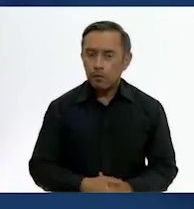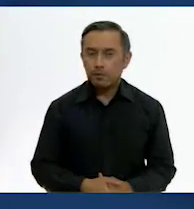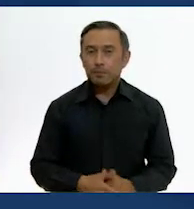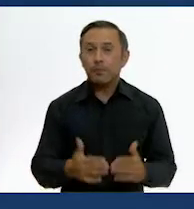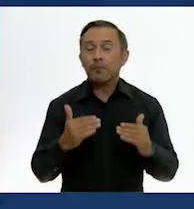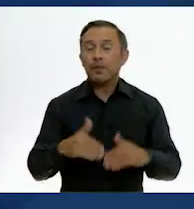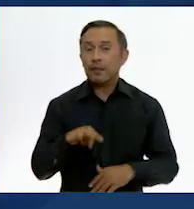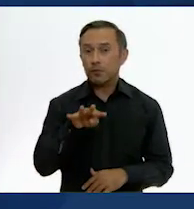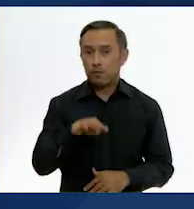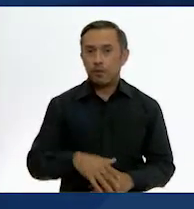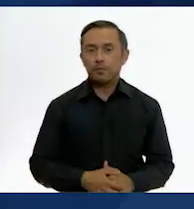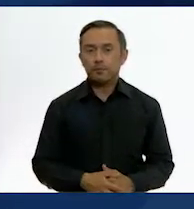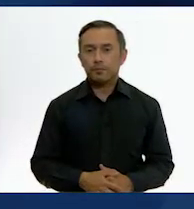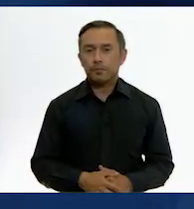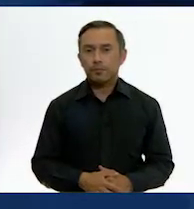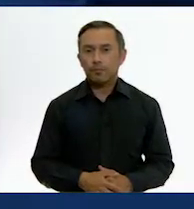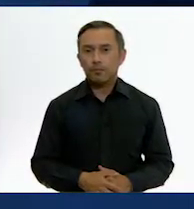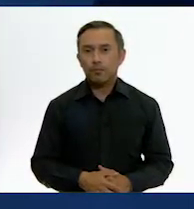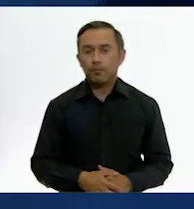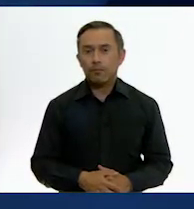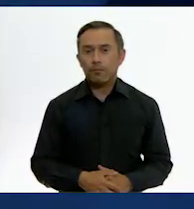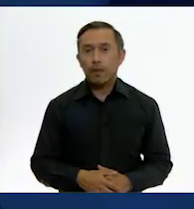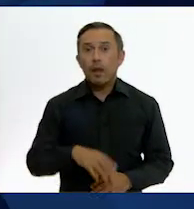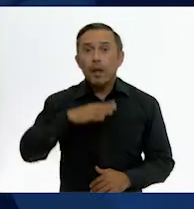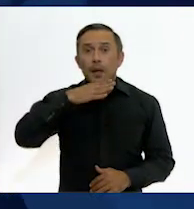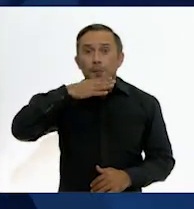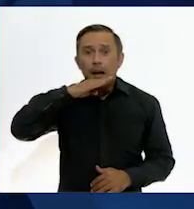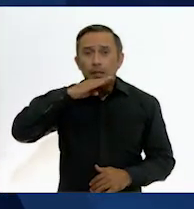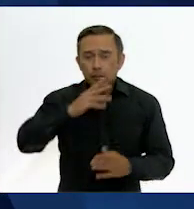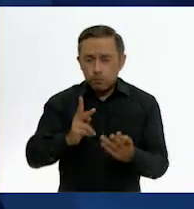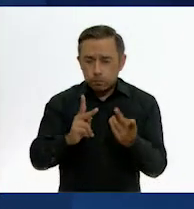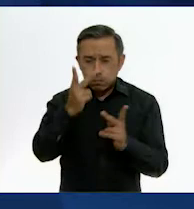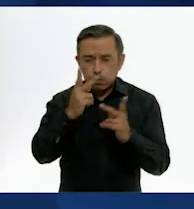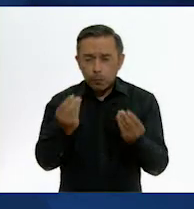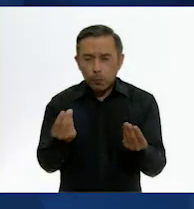han contado el oro que tiene el territorio del maíz